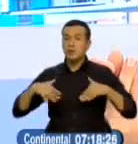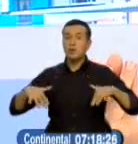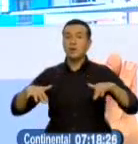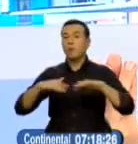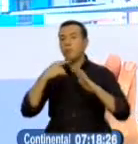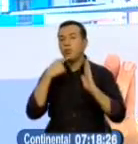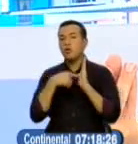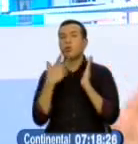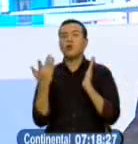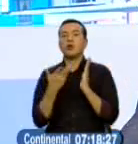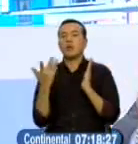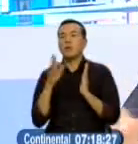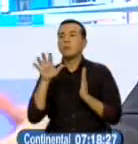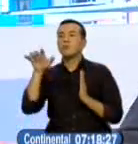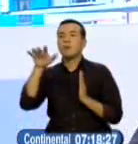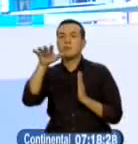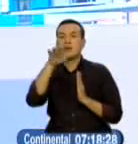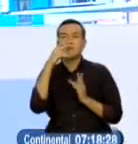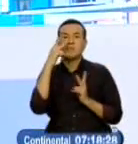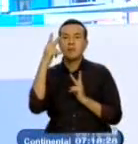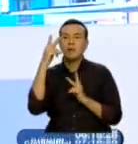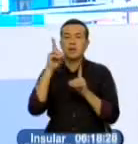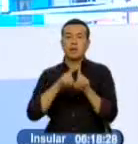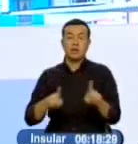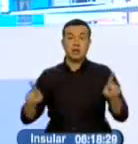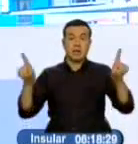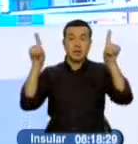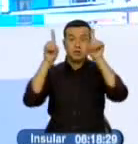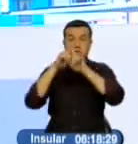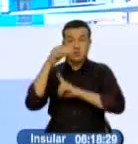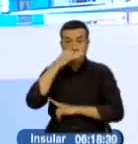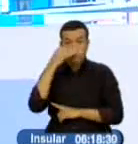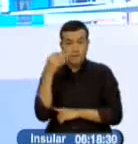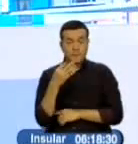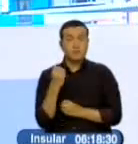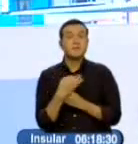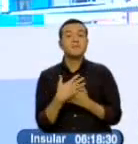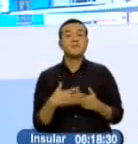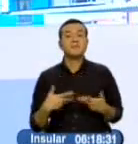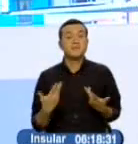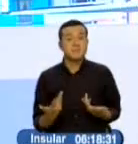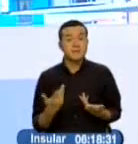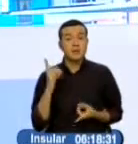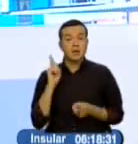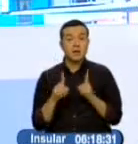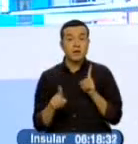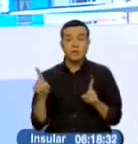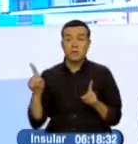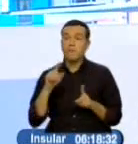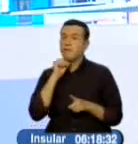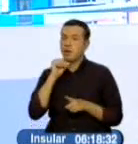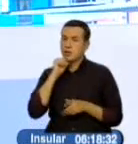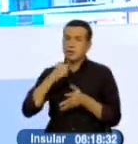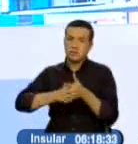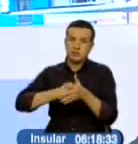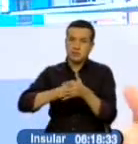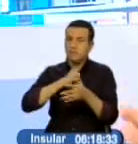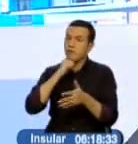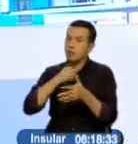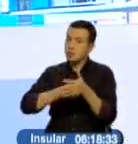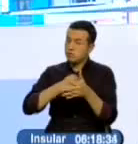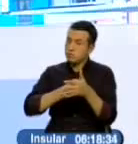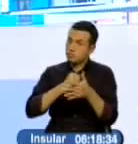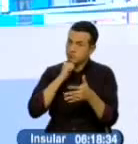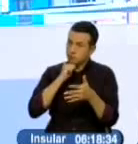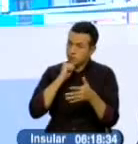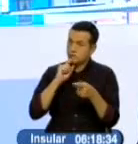ejemplo, coberturas educativas, cuando uno mira los datos oficiales, se encuentra con que ahí hay un reto pendiente. El otro reto